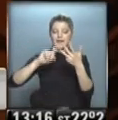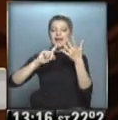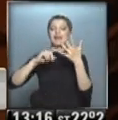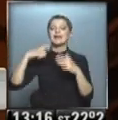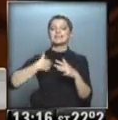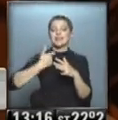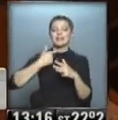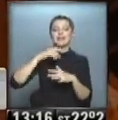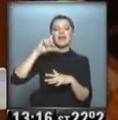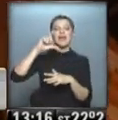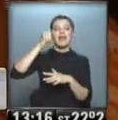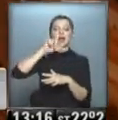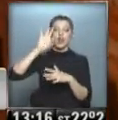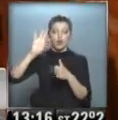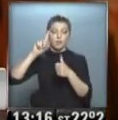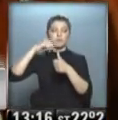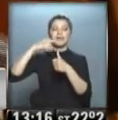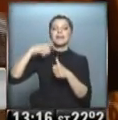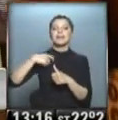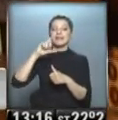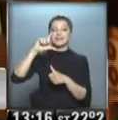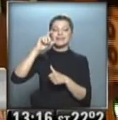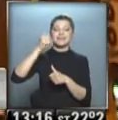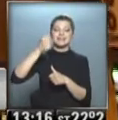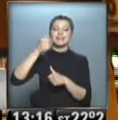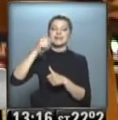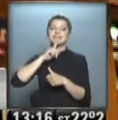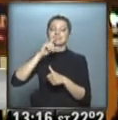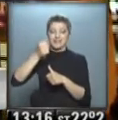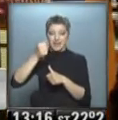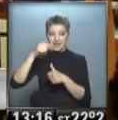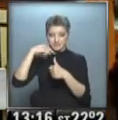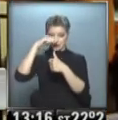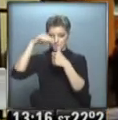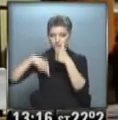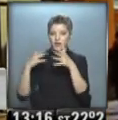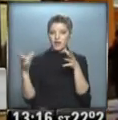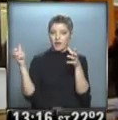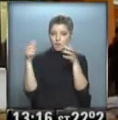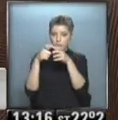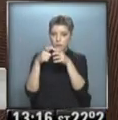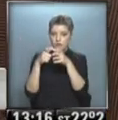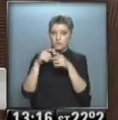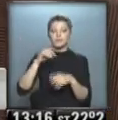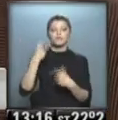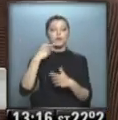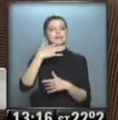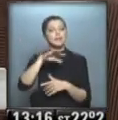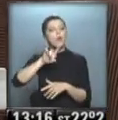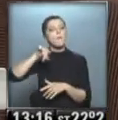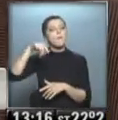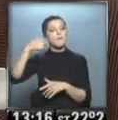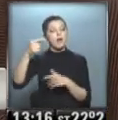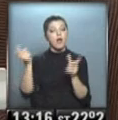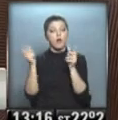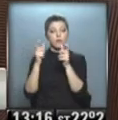Caló y la CTA de Hugo Yasky. Entiendo que mañana habrá de ser una reunión en la que